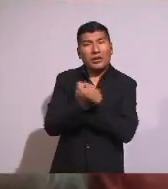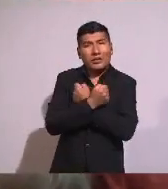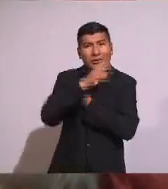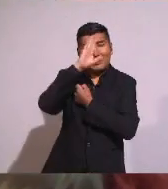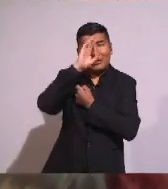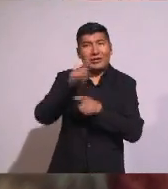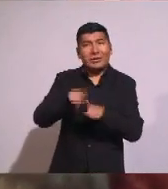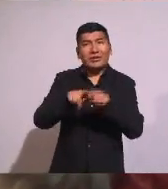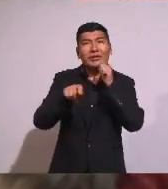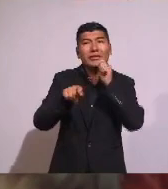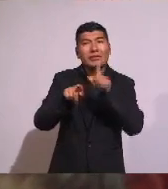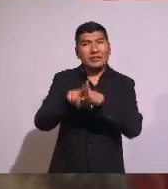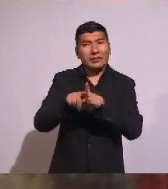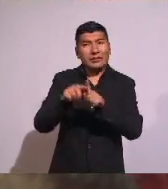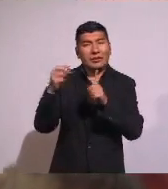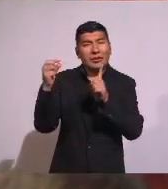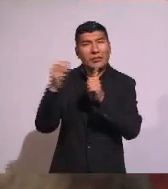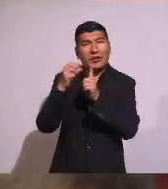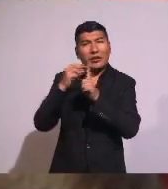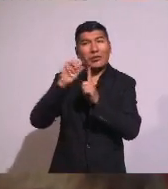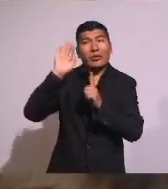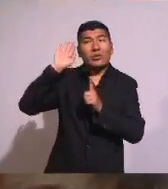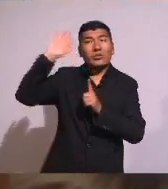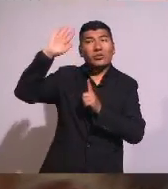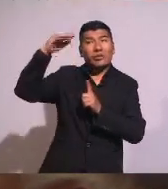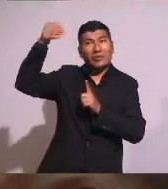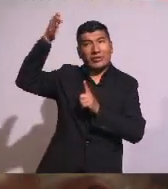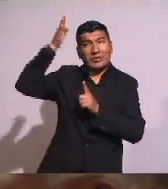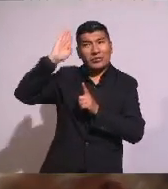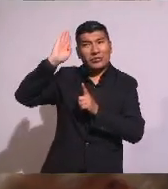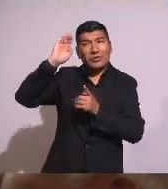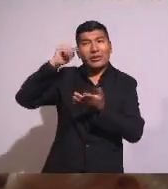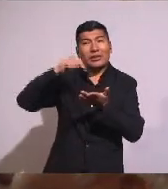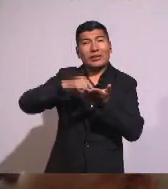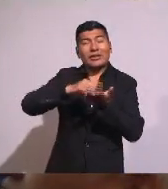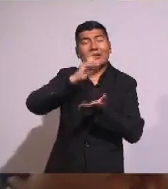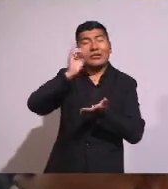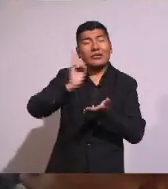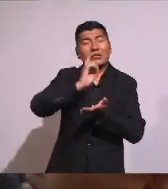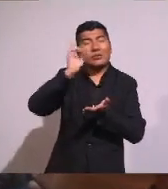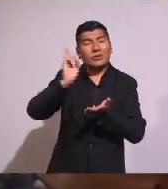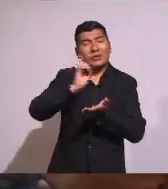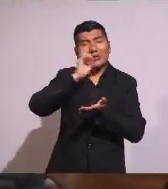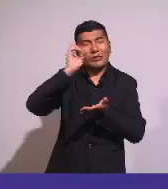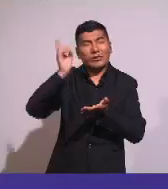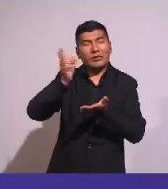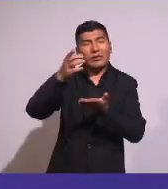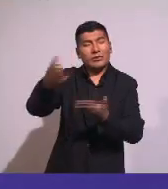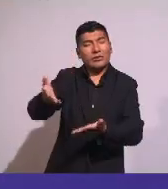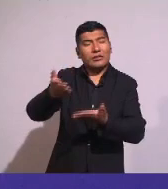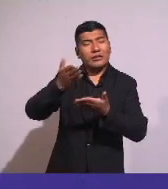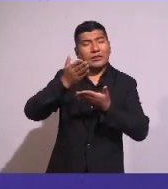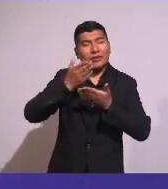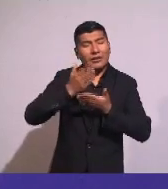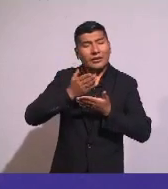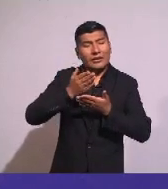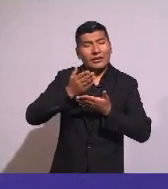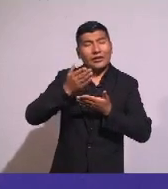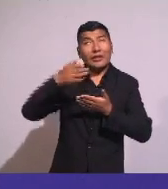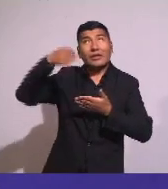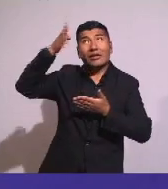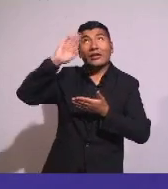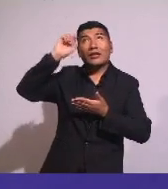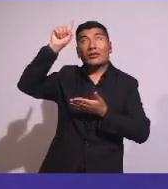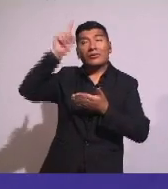la palabra de dios este domingo nos sitúa ante el dios